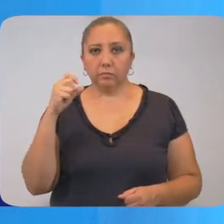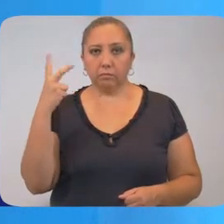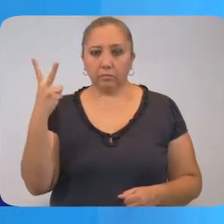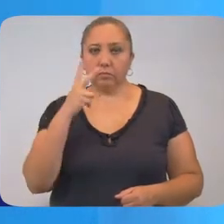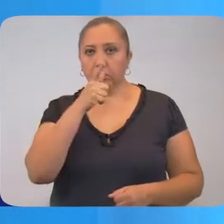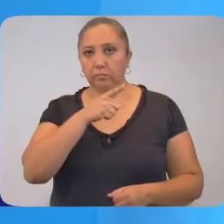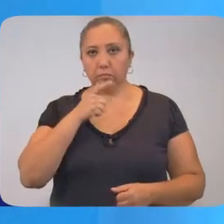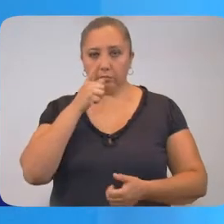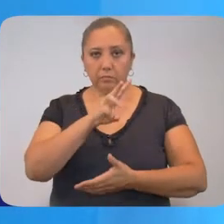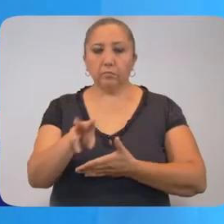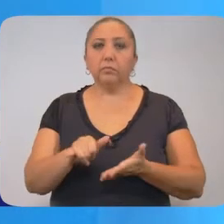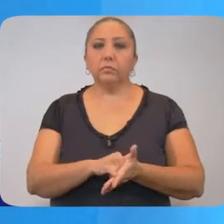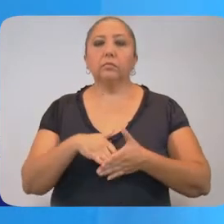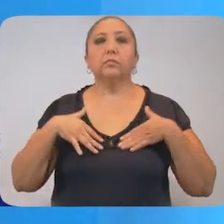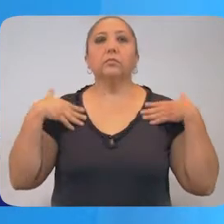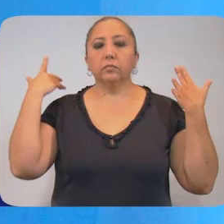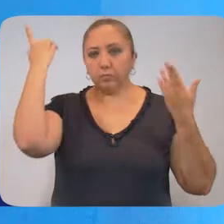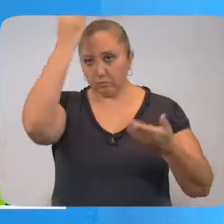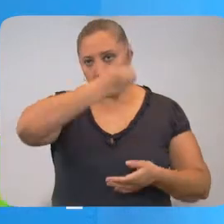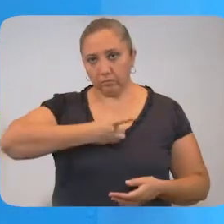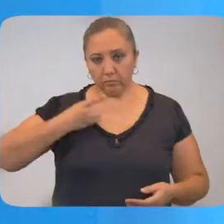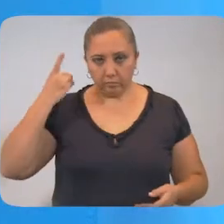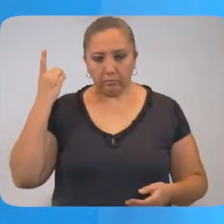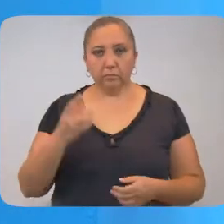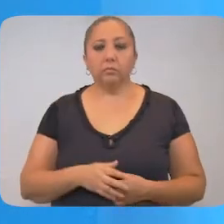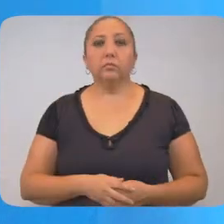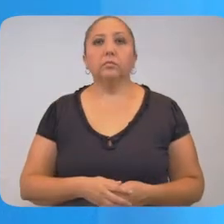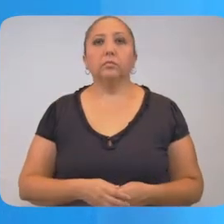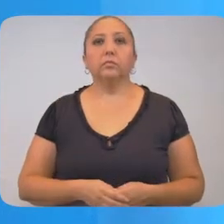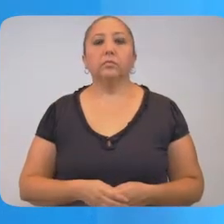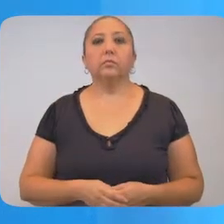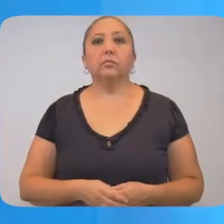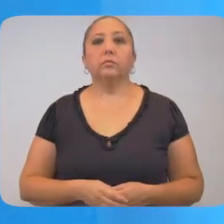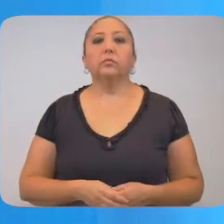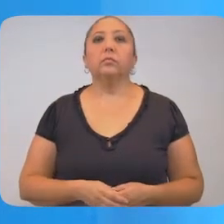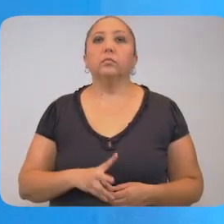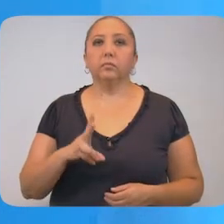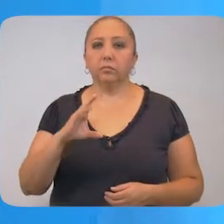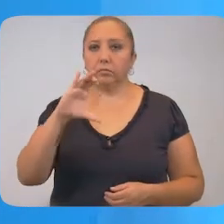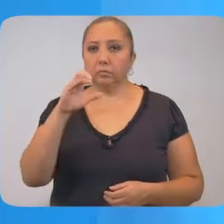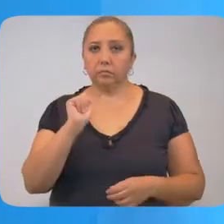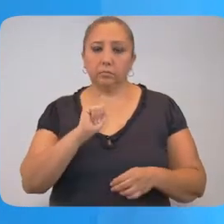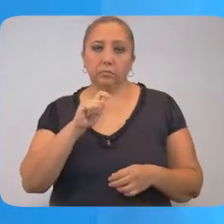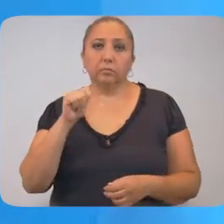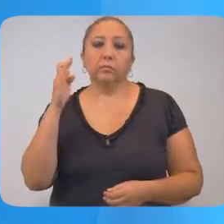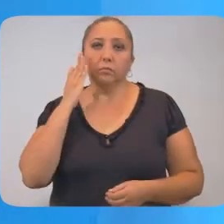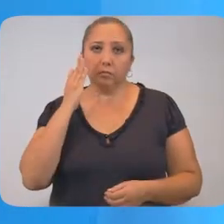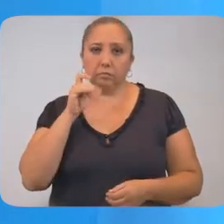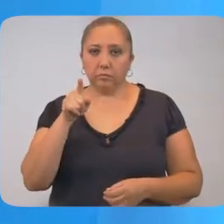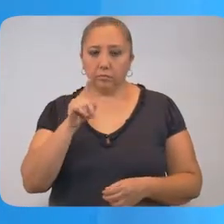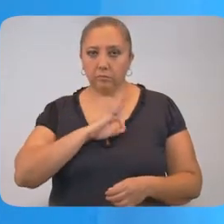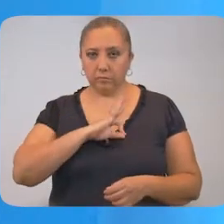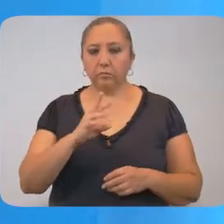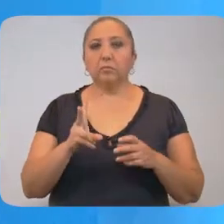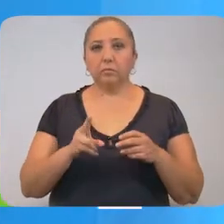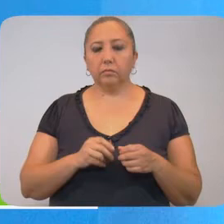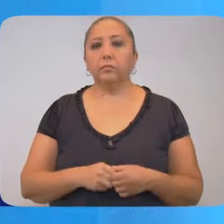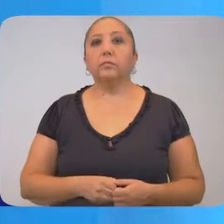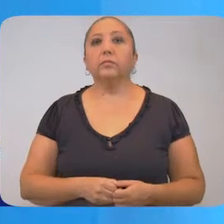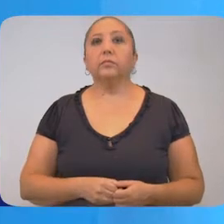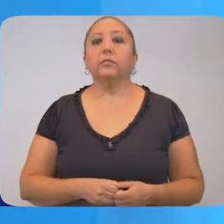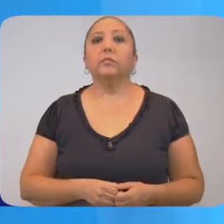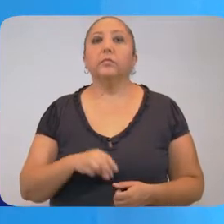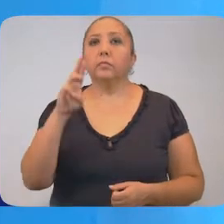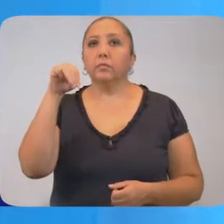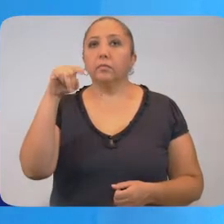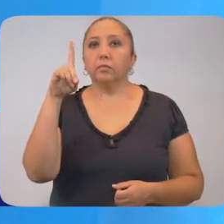9991-406622 en lengua maya ofrece un diagnóstico automatizado. El chat de la salud vía la red social de Facebook. La